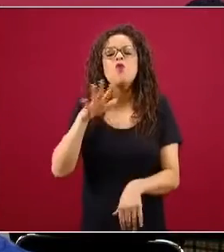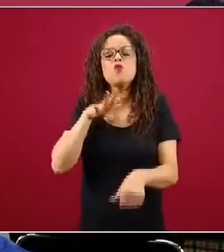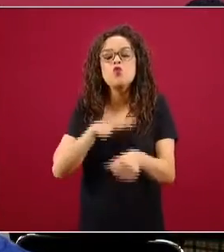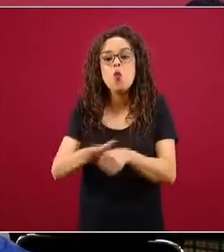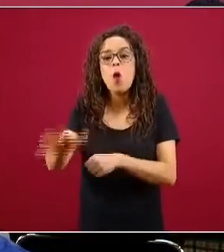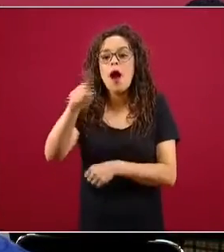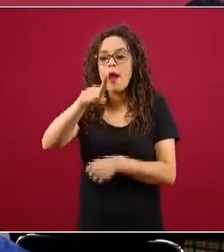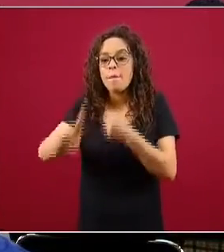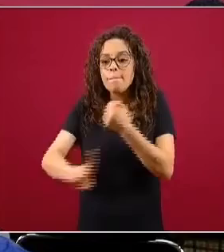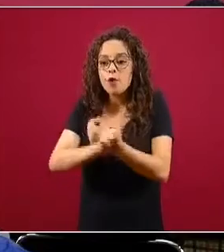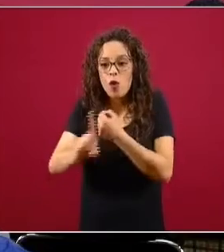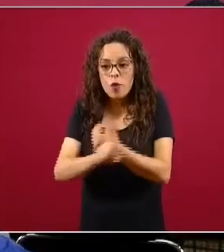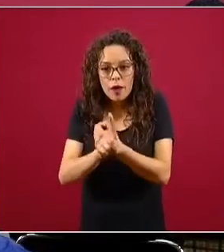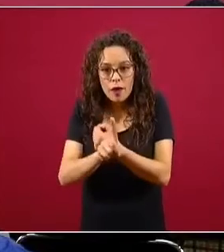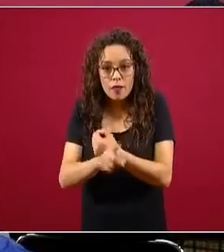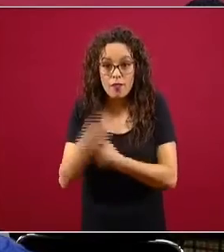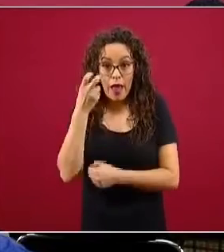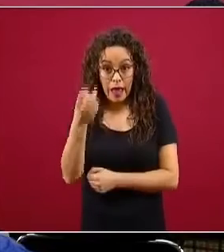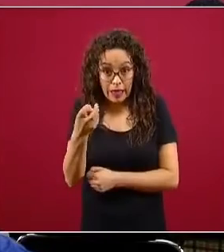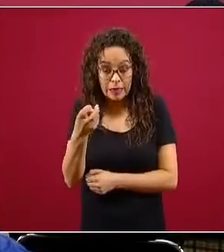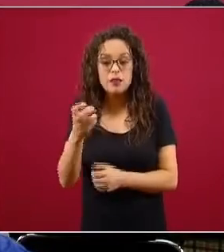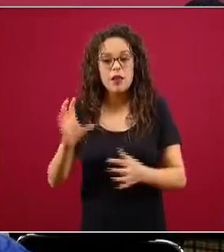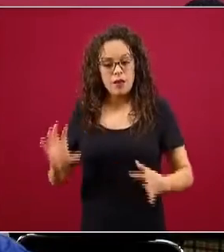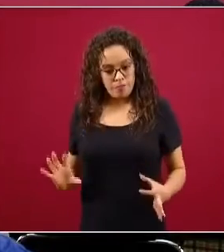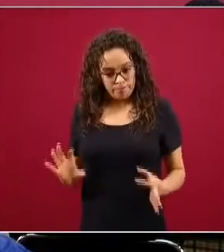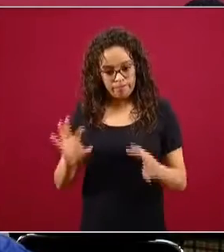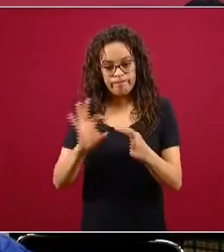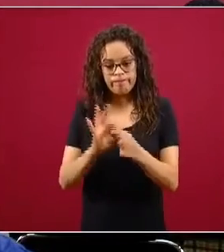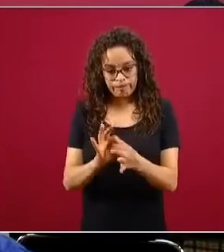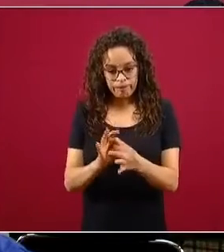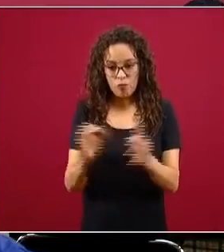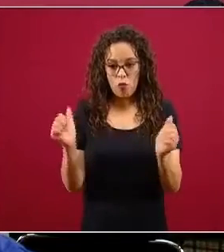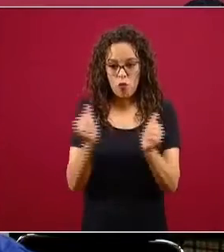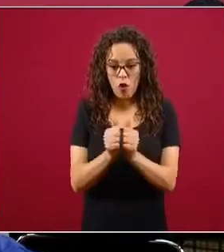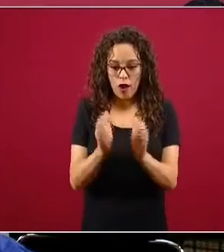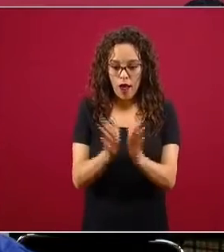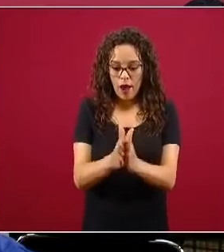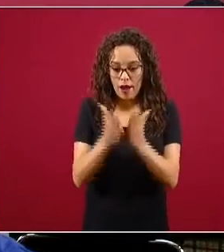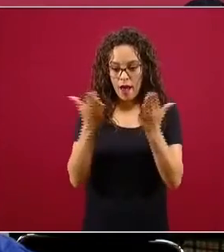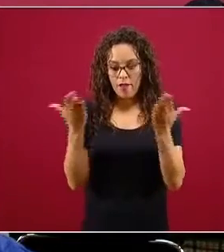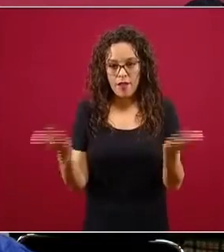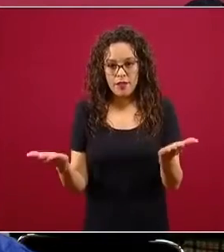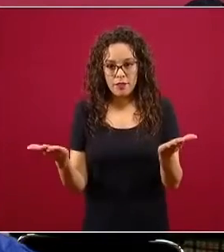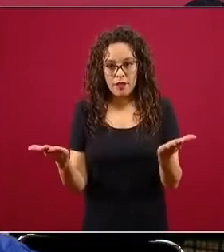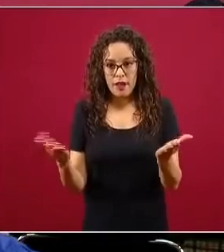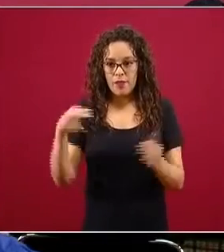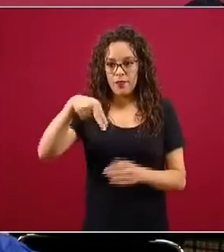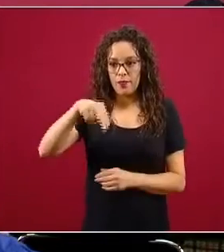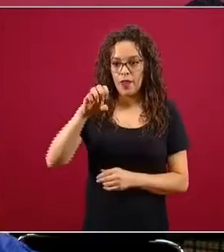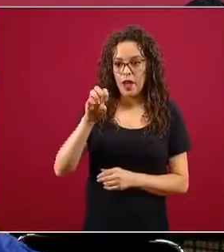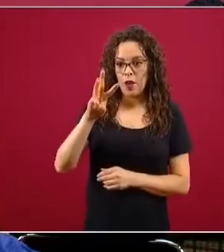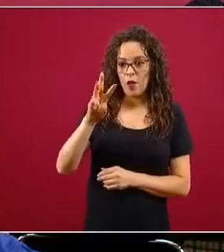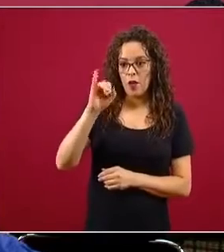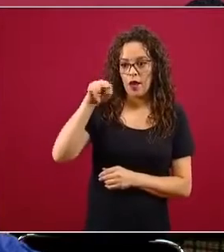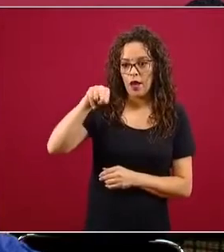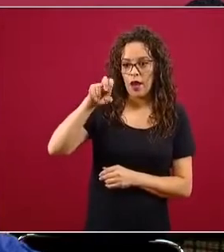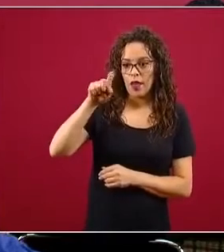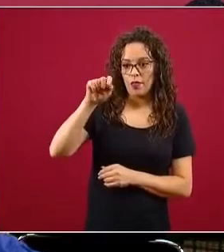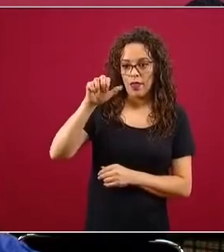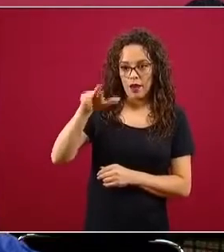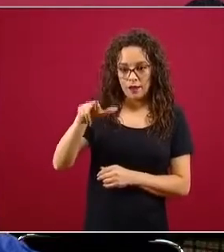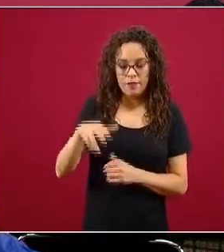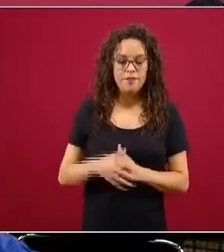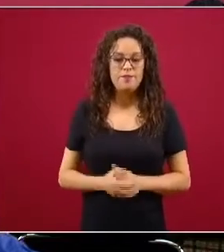esquema que adaptamos de una revista de alto impacto, el New England Journal of Medicine, que en